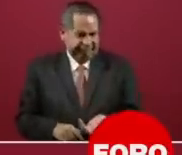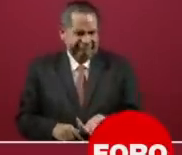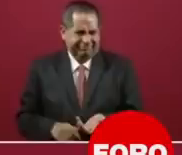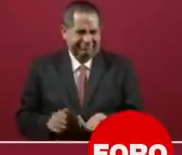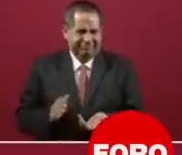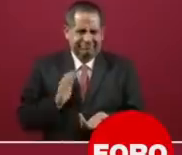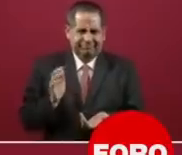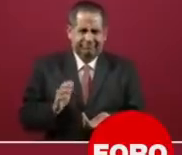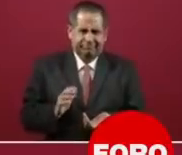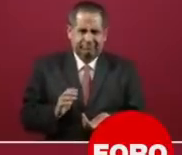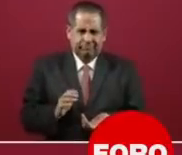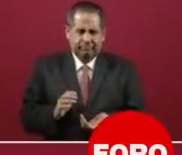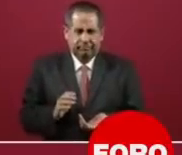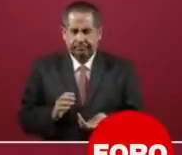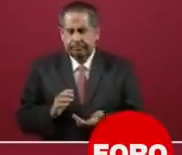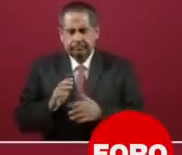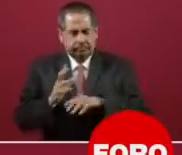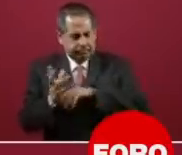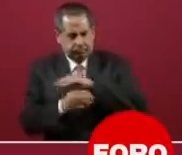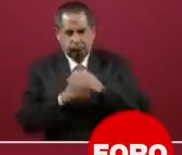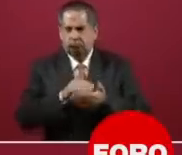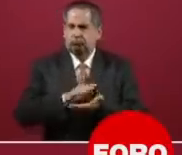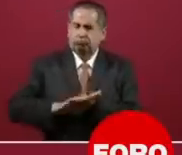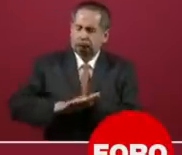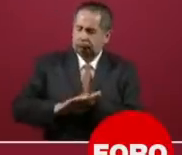Entonces, eso es una reivindicación pública.